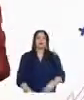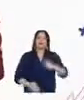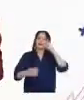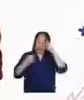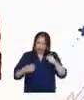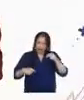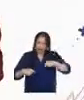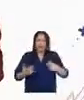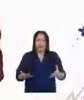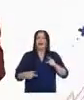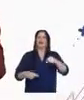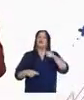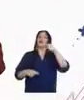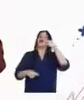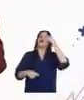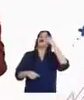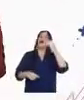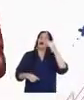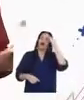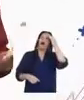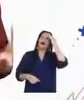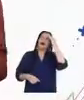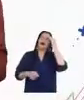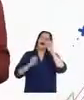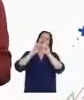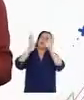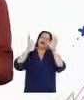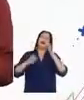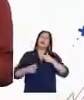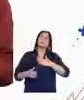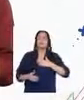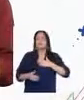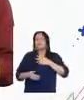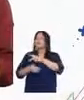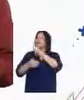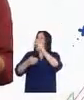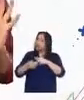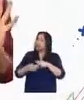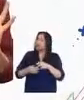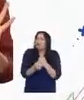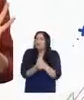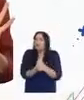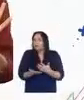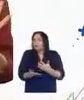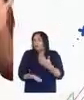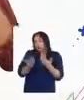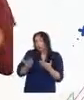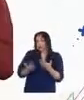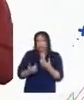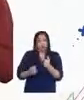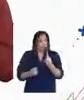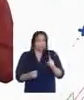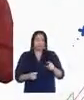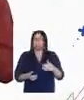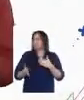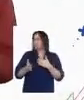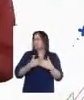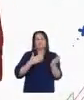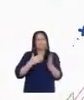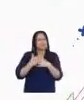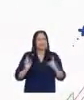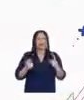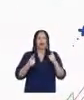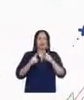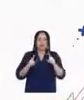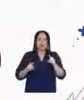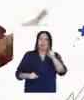Creo que hasta aquí ya puedes tener al menos una idea más clara de cuál puede ser tu vocación, ¿verdad? ¿No la tienes? Ok, no pasa nada.